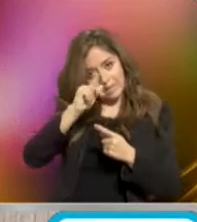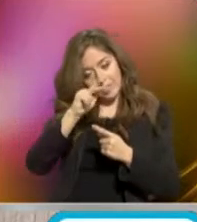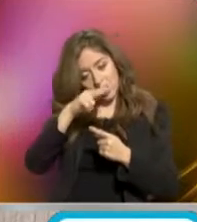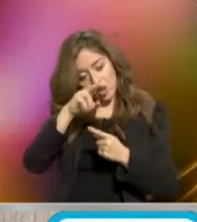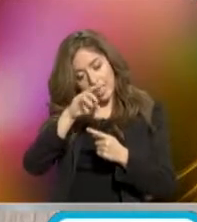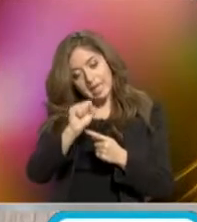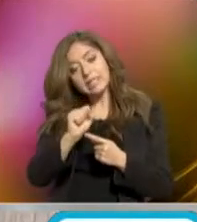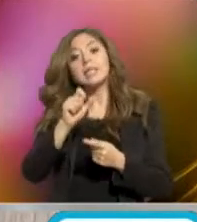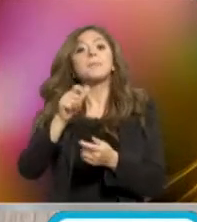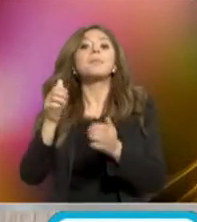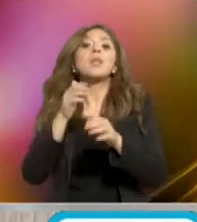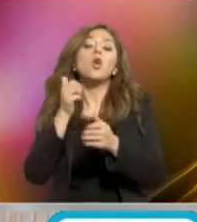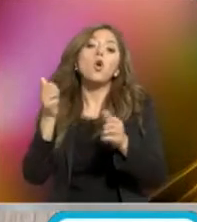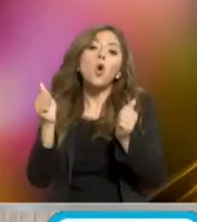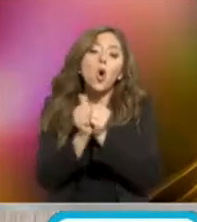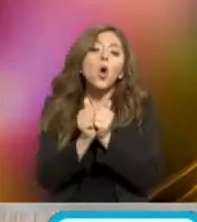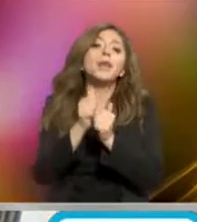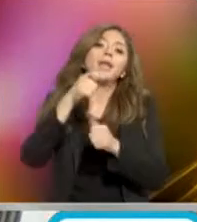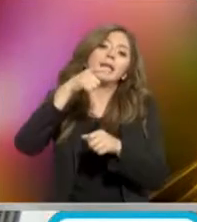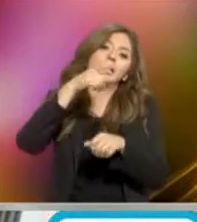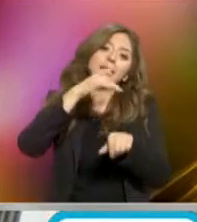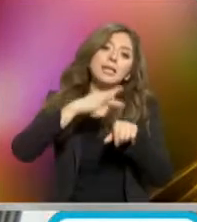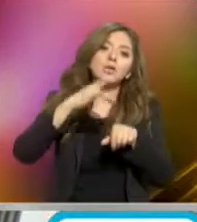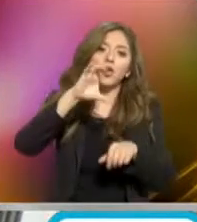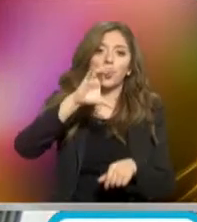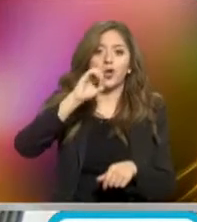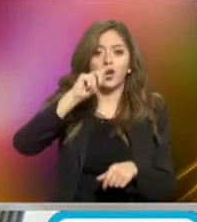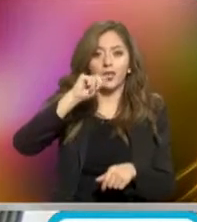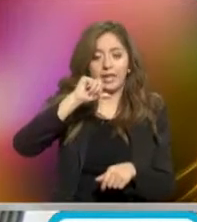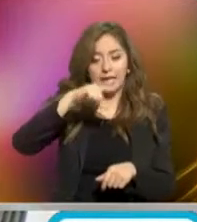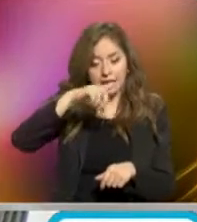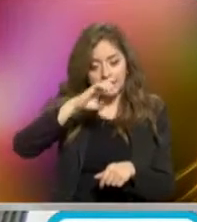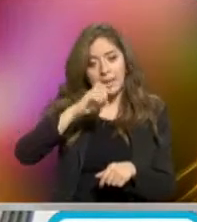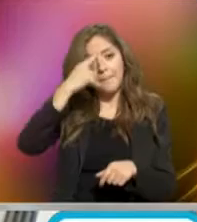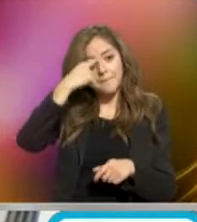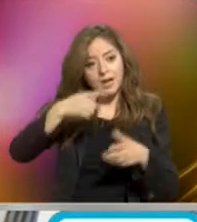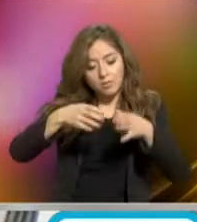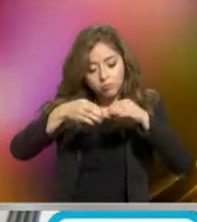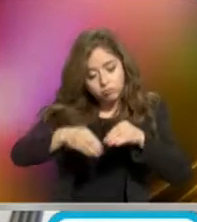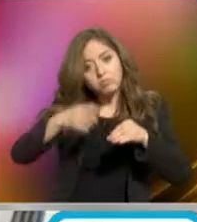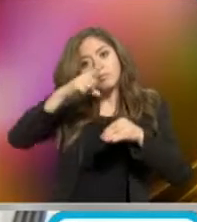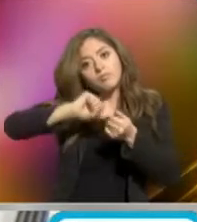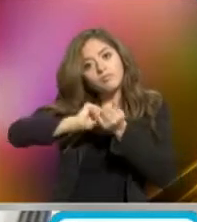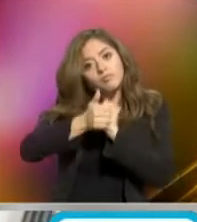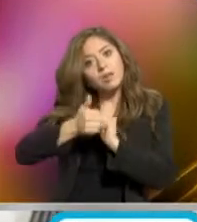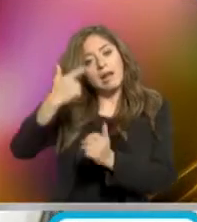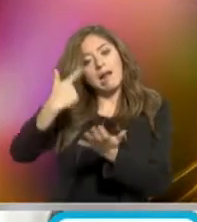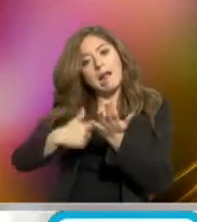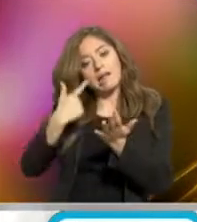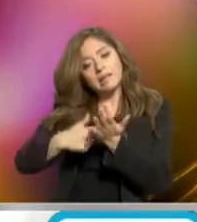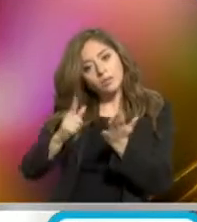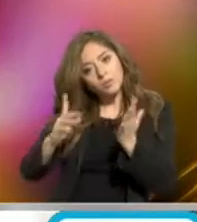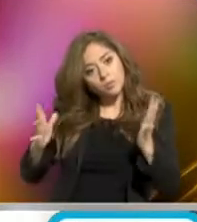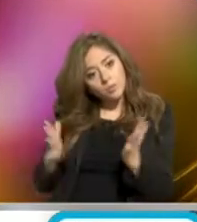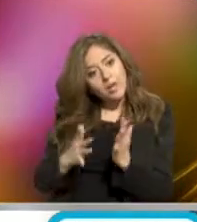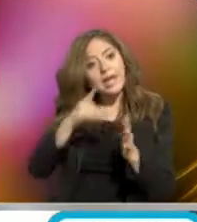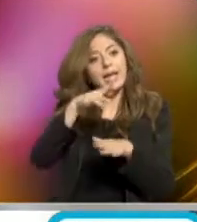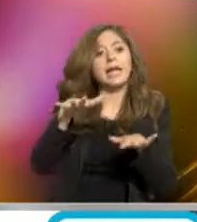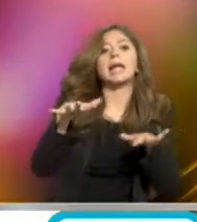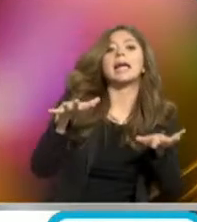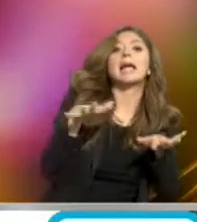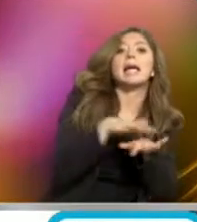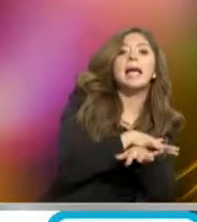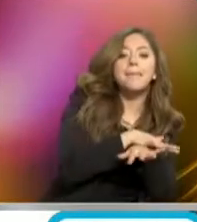poco de queso cottage para evitar el queso y la crema y no nos generen tanta grasa, ¿no? Muy Es una bien. buena opción. Es un tema de sustituir Exacto.